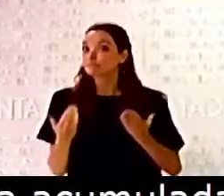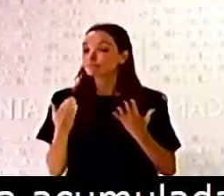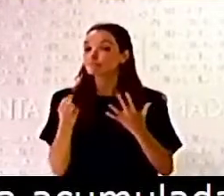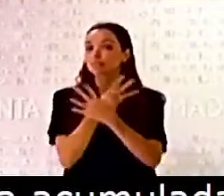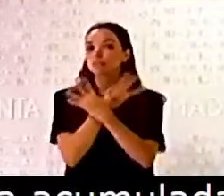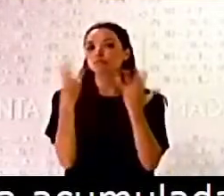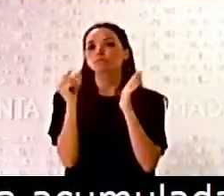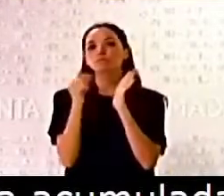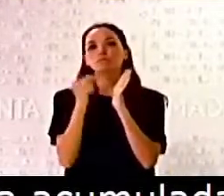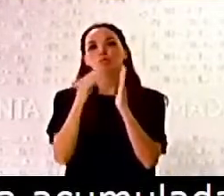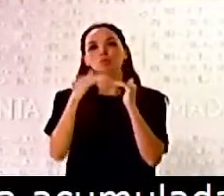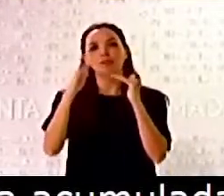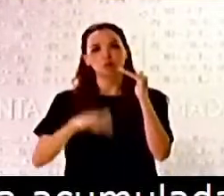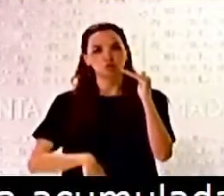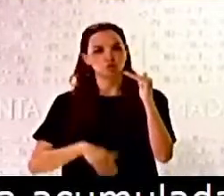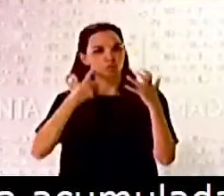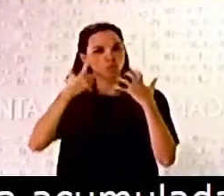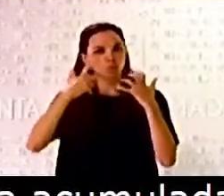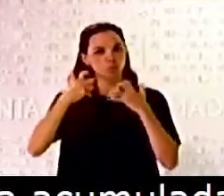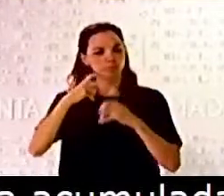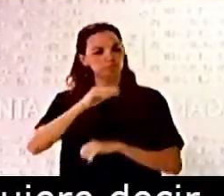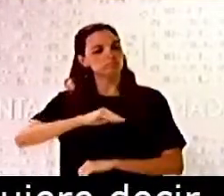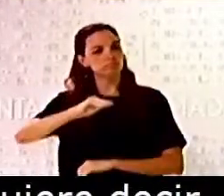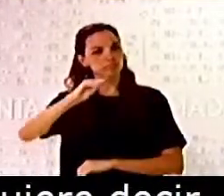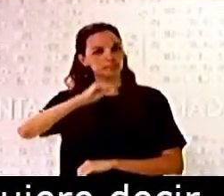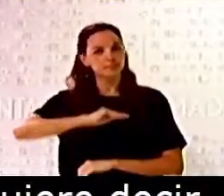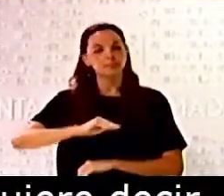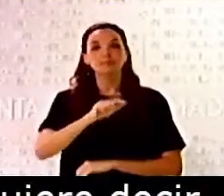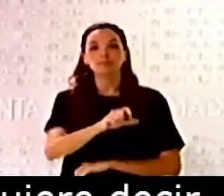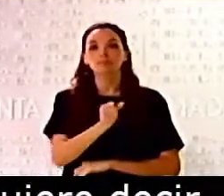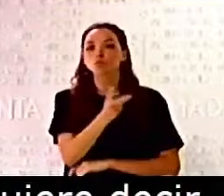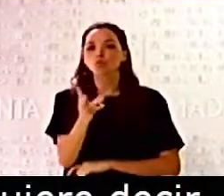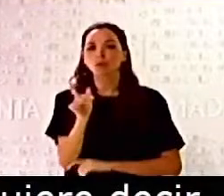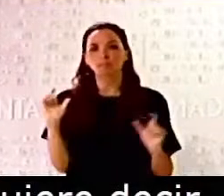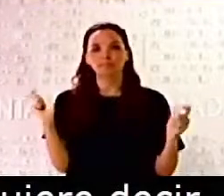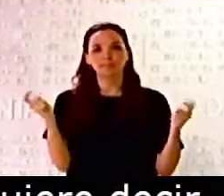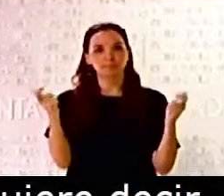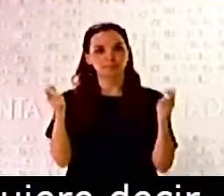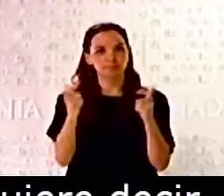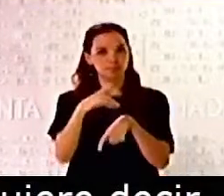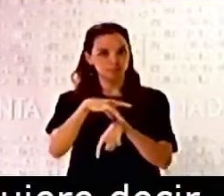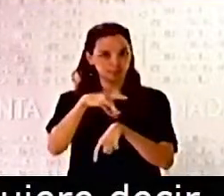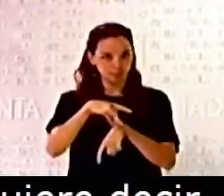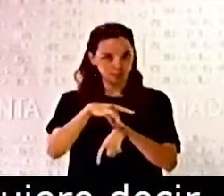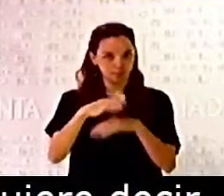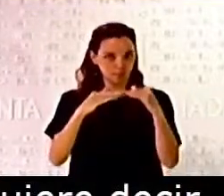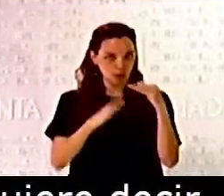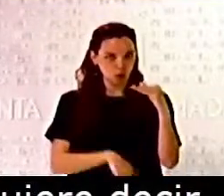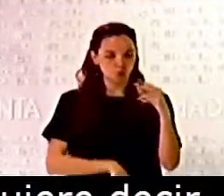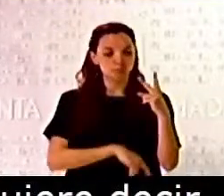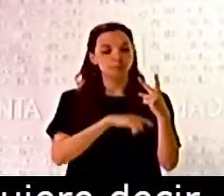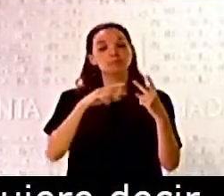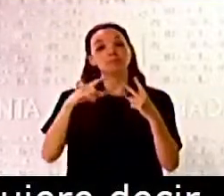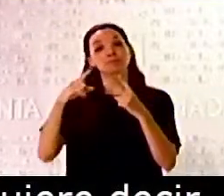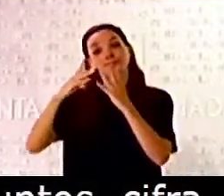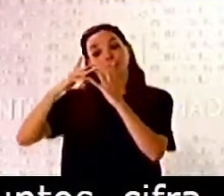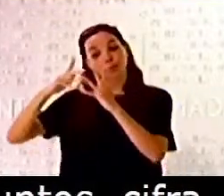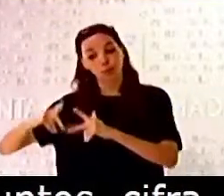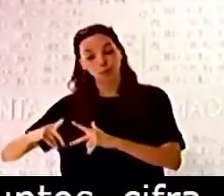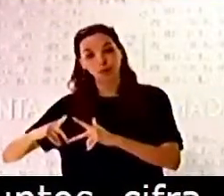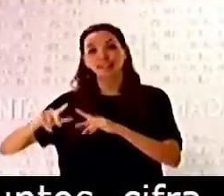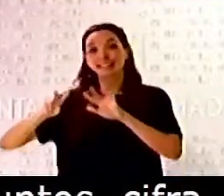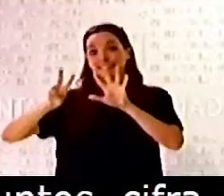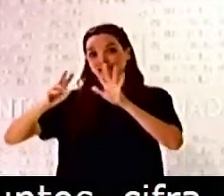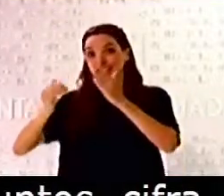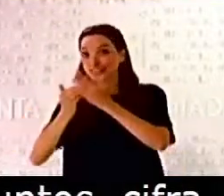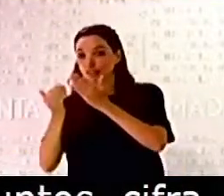puntos, una cifra importante en cuanto a descensos, y a los 7 días tenemos una incidencia acumulada